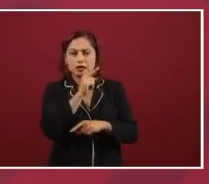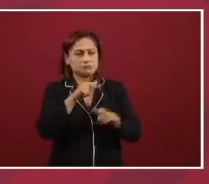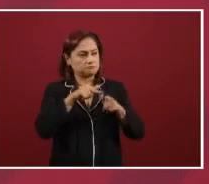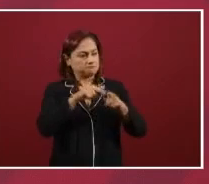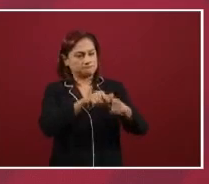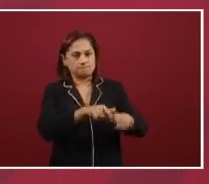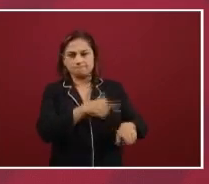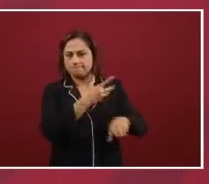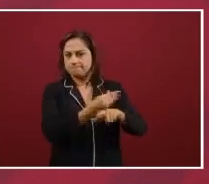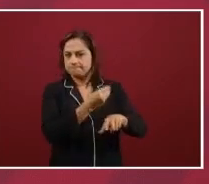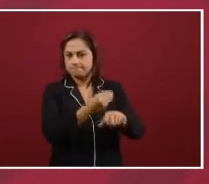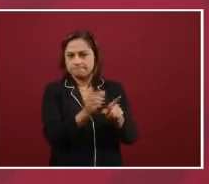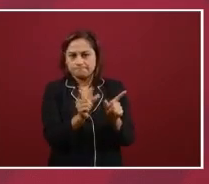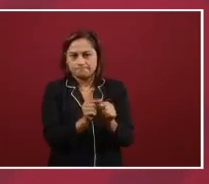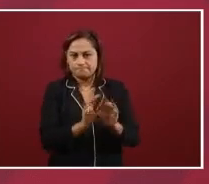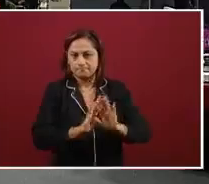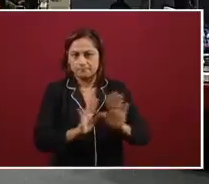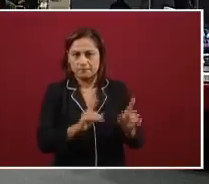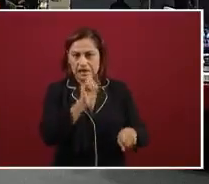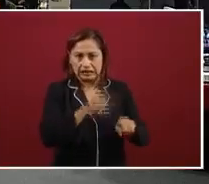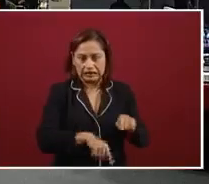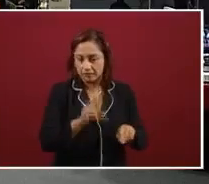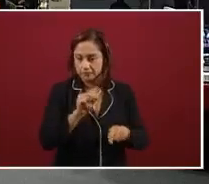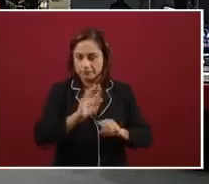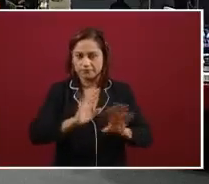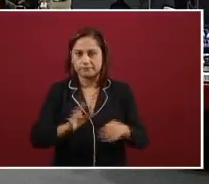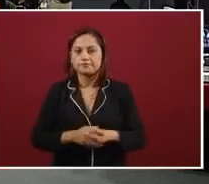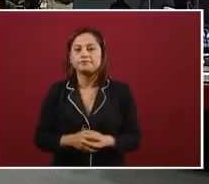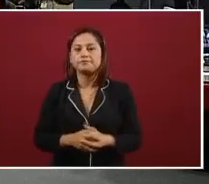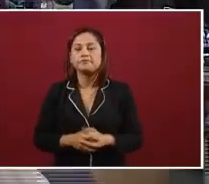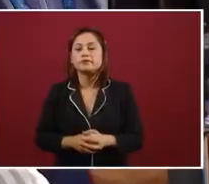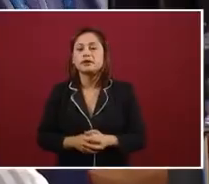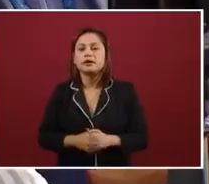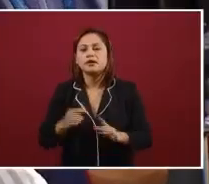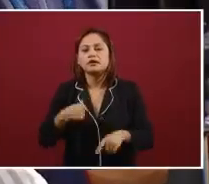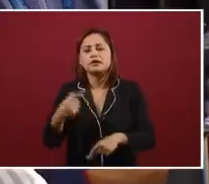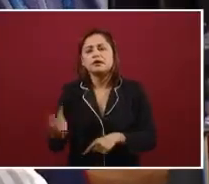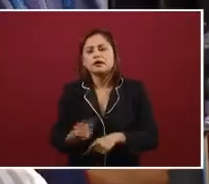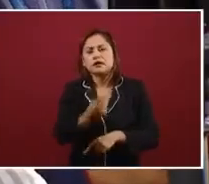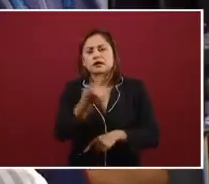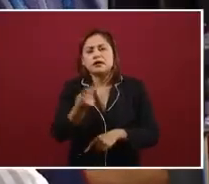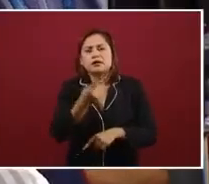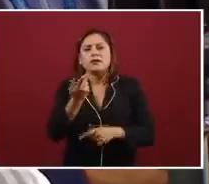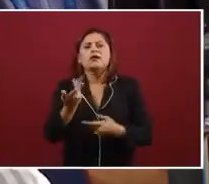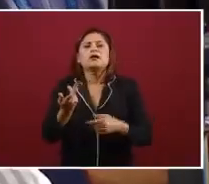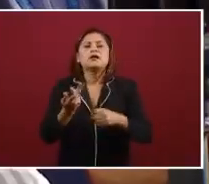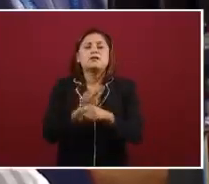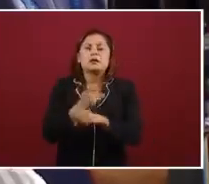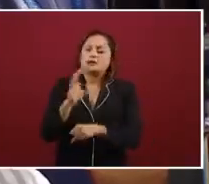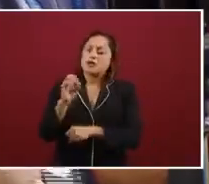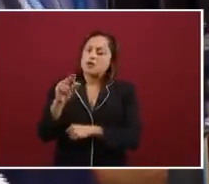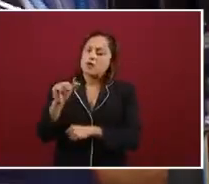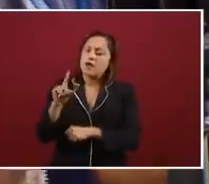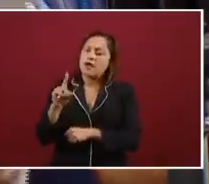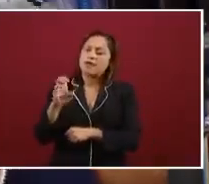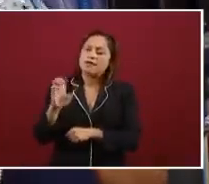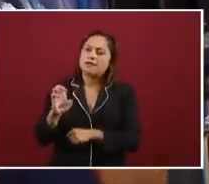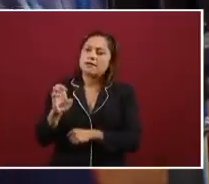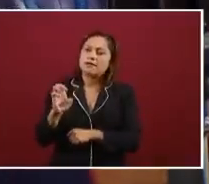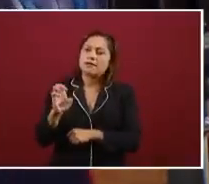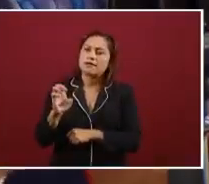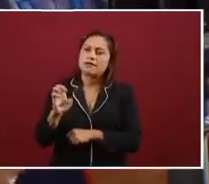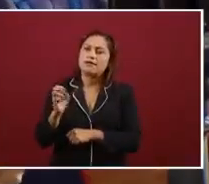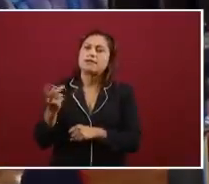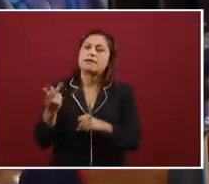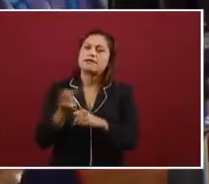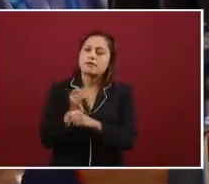ya están los proyectos. Y lo de la investigación al Fondo de Alto Rendimiento de la CONADE, ¿ya hay avances de la